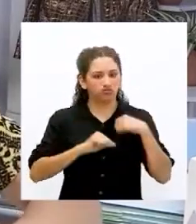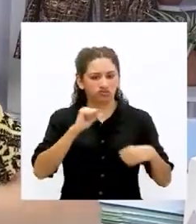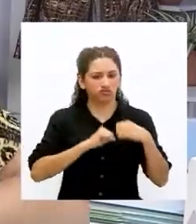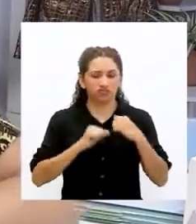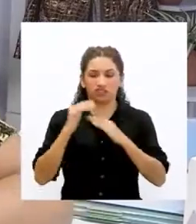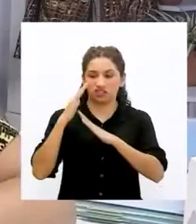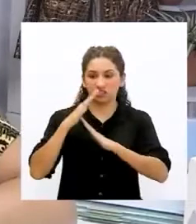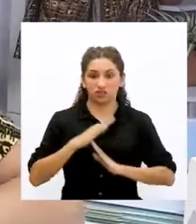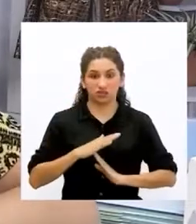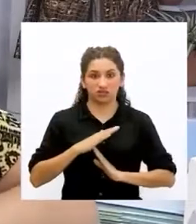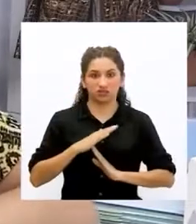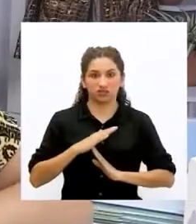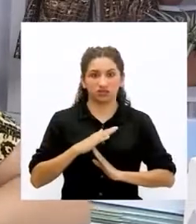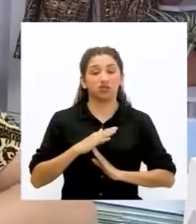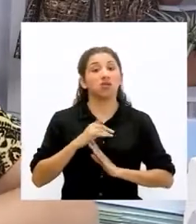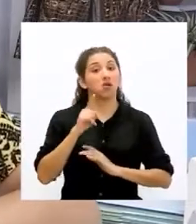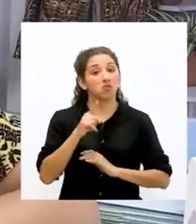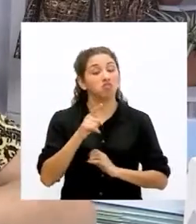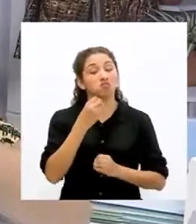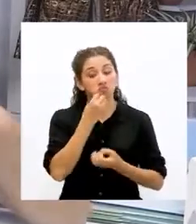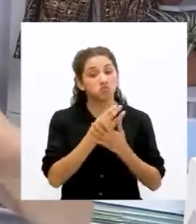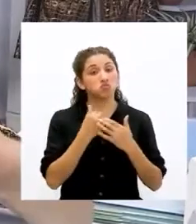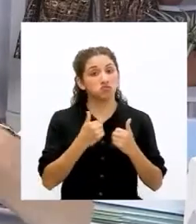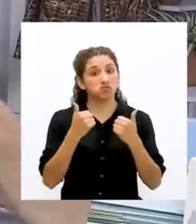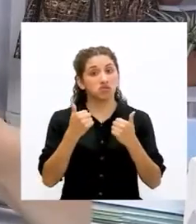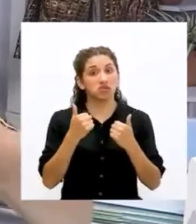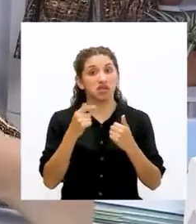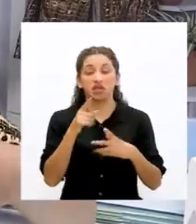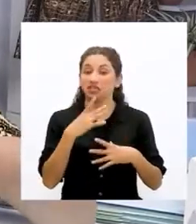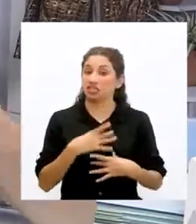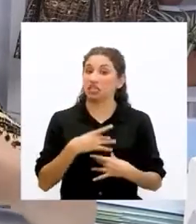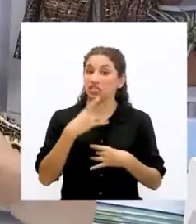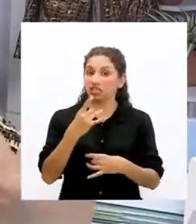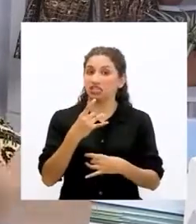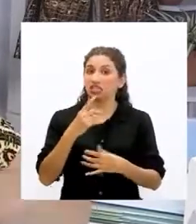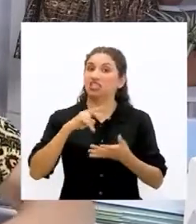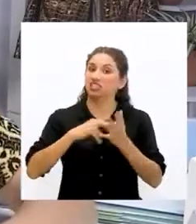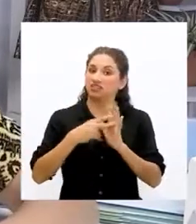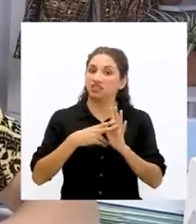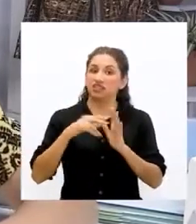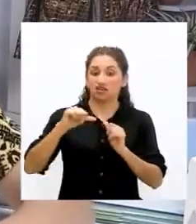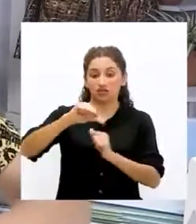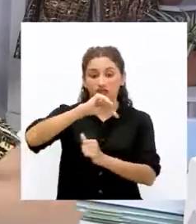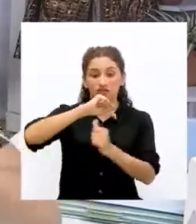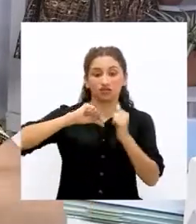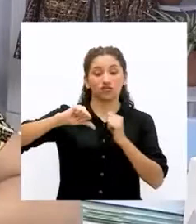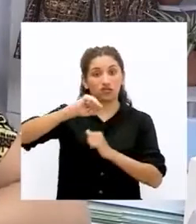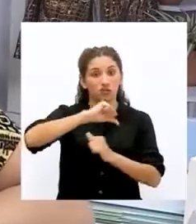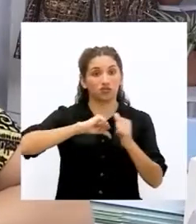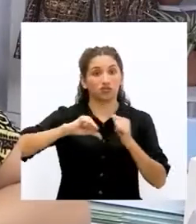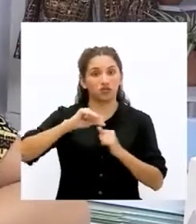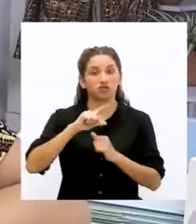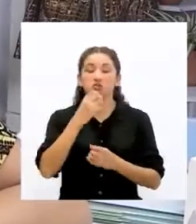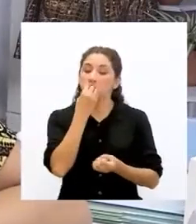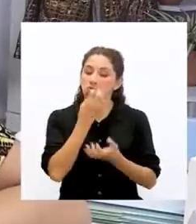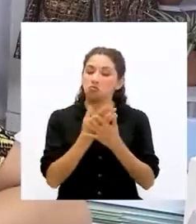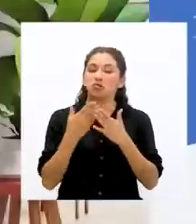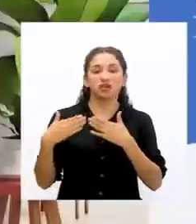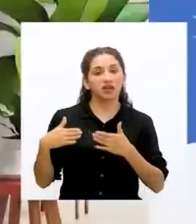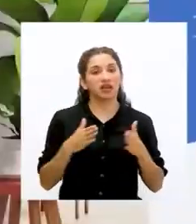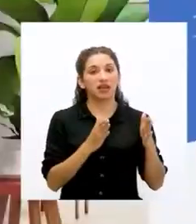tipo. Eso es interesante y creo que nos lleva a reflexionar que nuestra convivencia va por buen